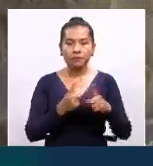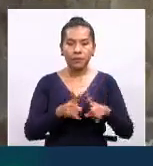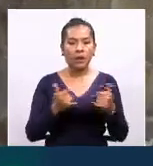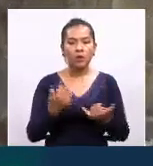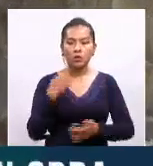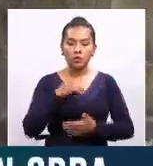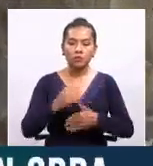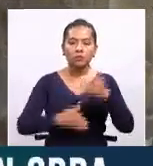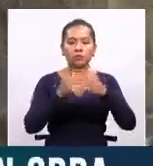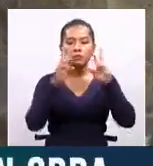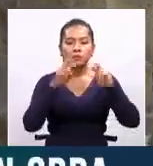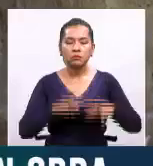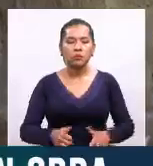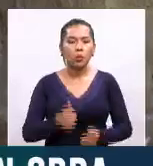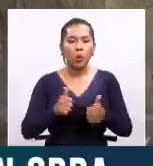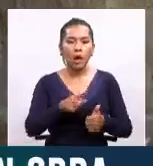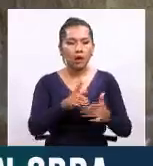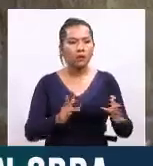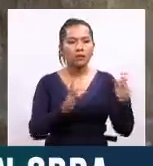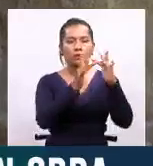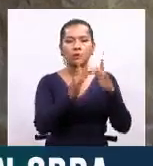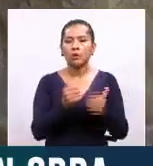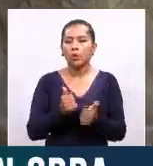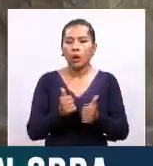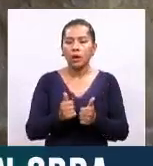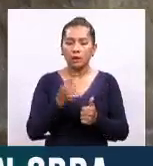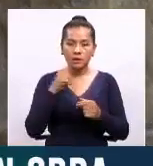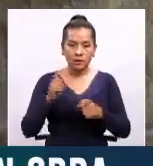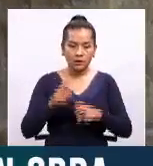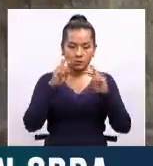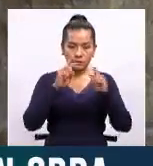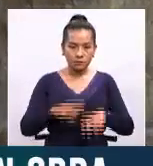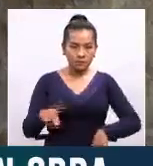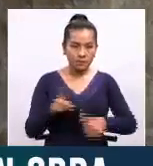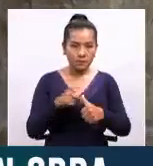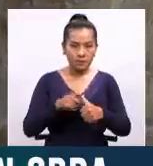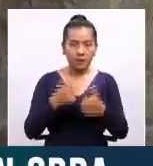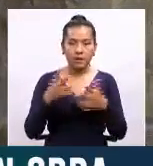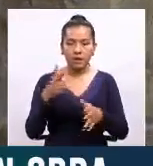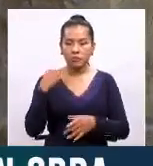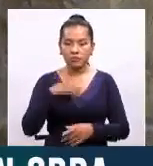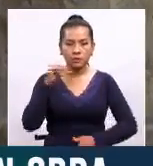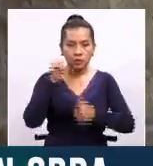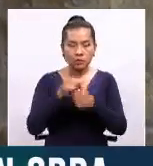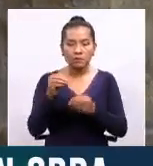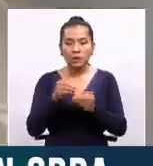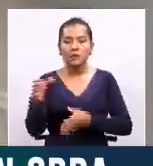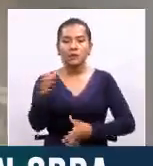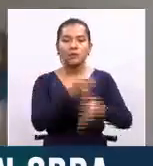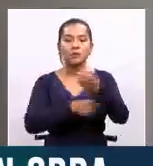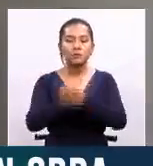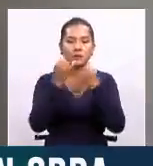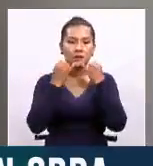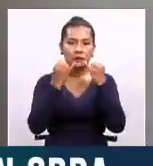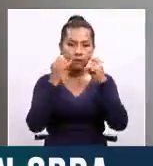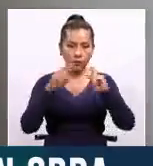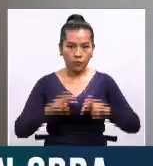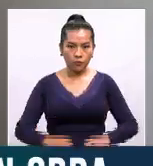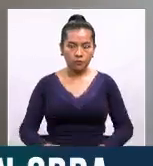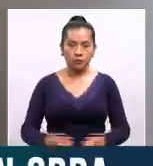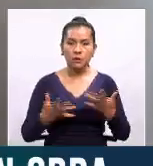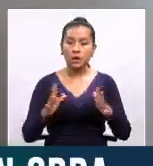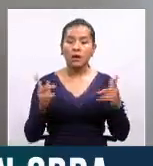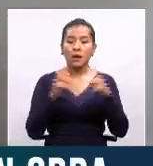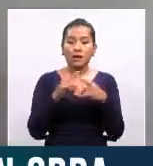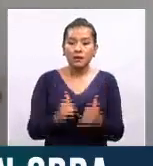investigando todavía eso, cuál ha sido el nexo específicamente, pero como le digo, estamos reclamando todavía mayor información. Hasta la fecha se descartaron